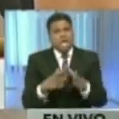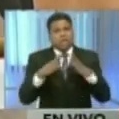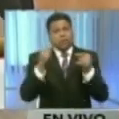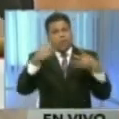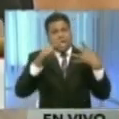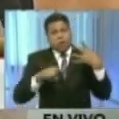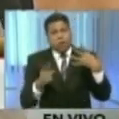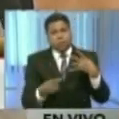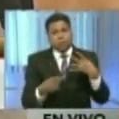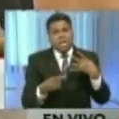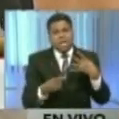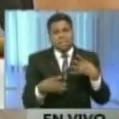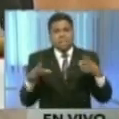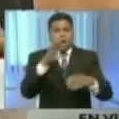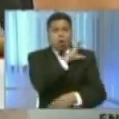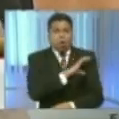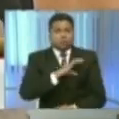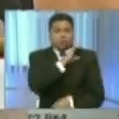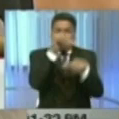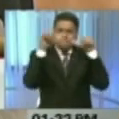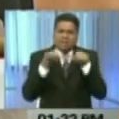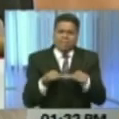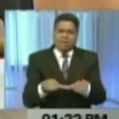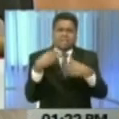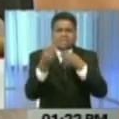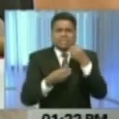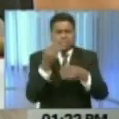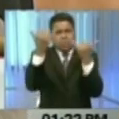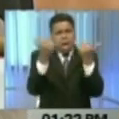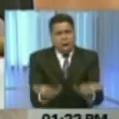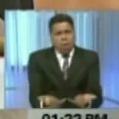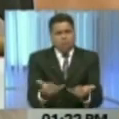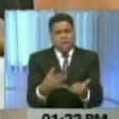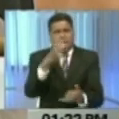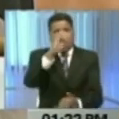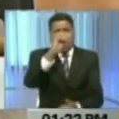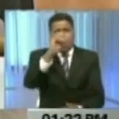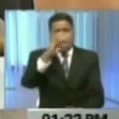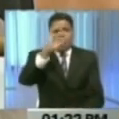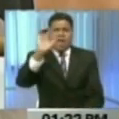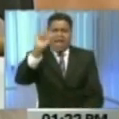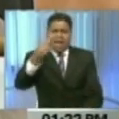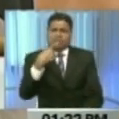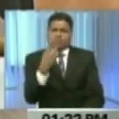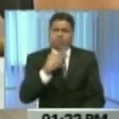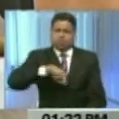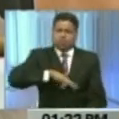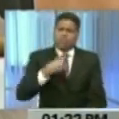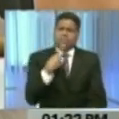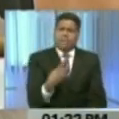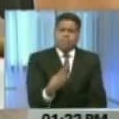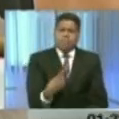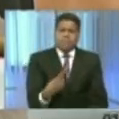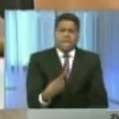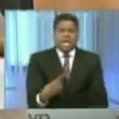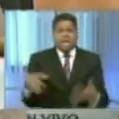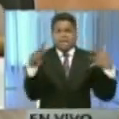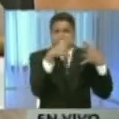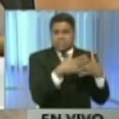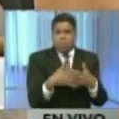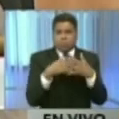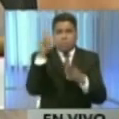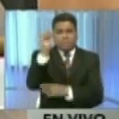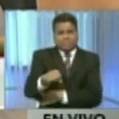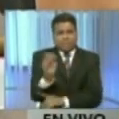está dando actualmente en la OEA, no es nada que nosotros debamos decir que Venezuela será derrotada o no será derrotada. No se trata de